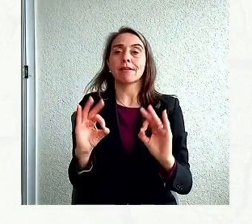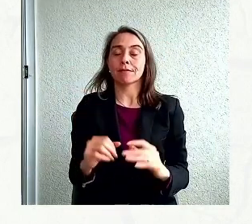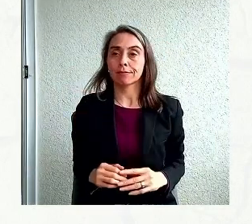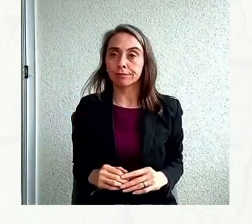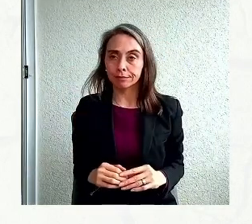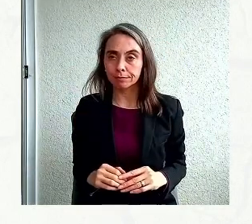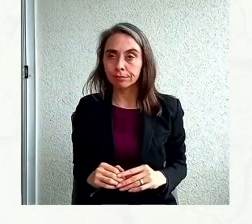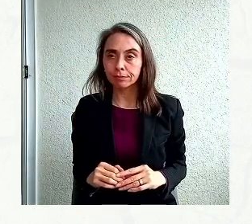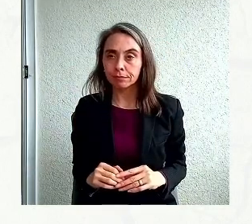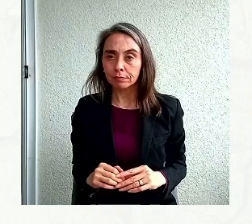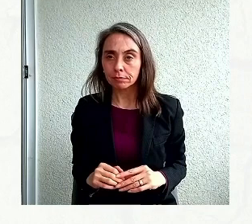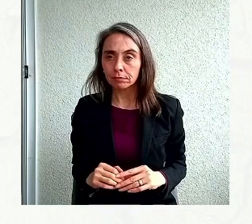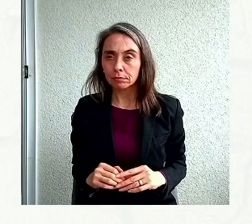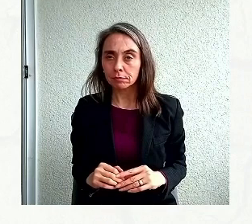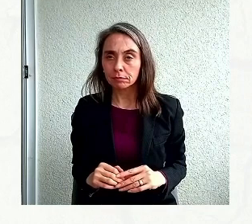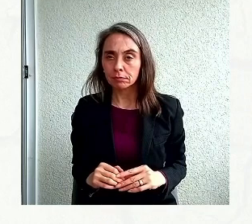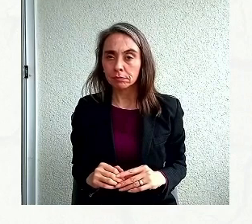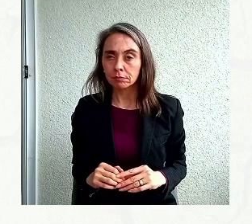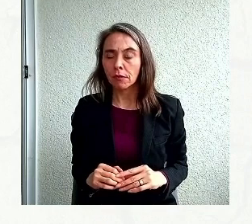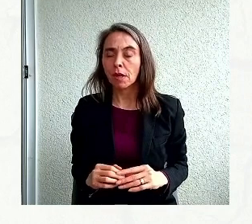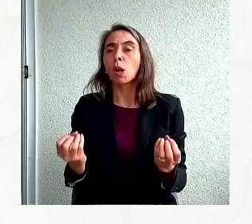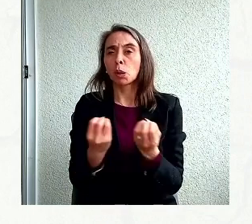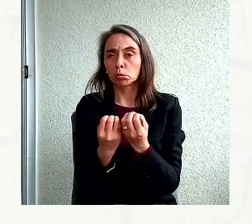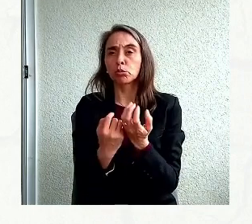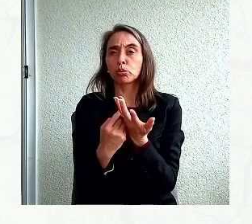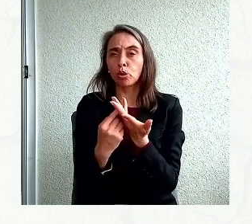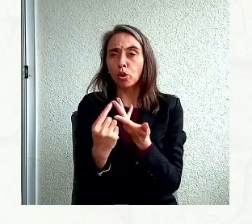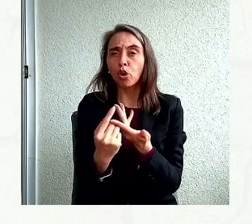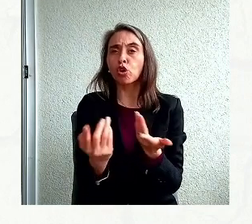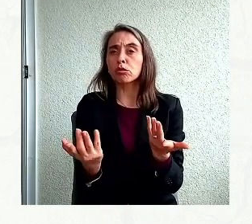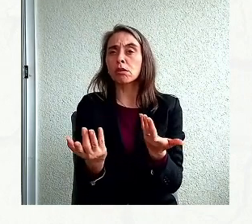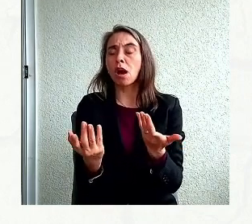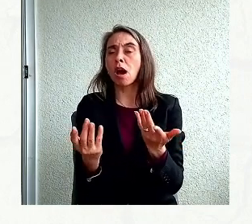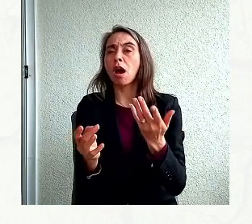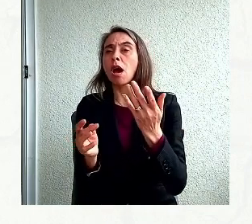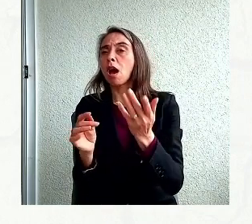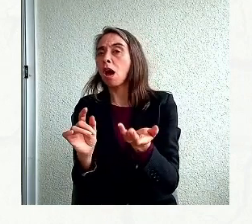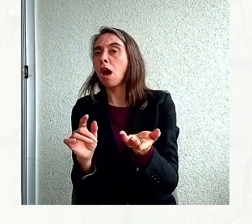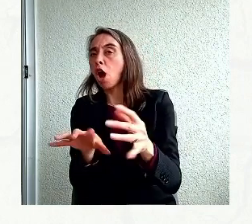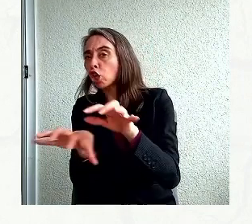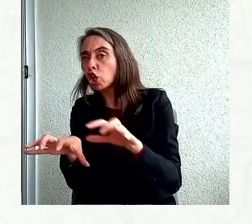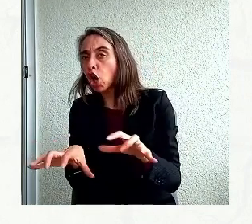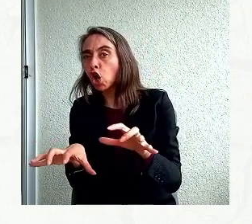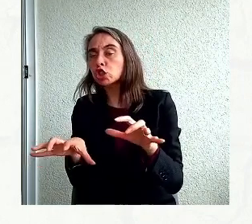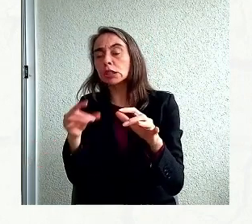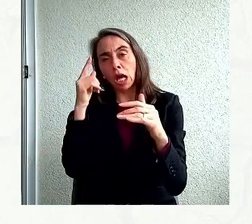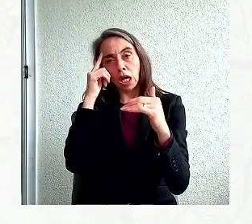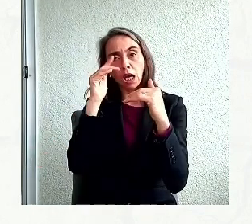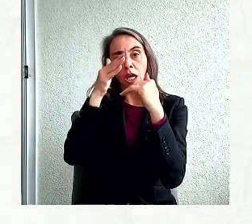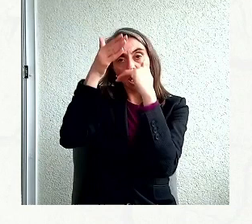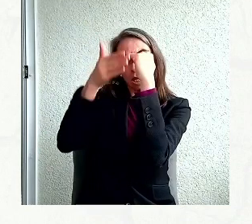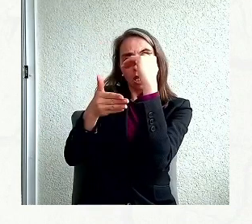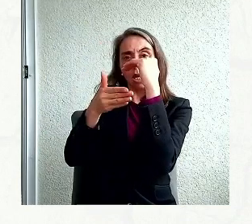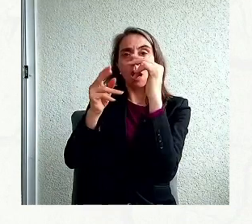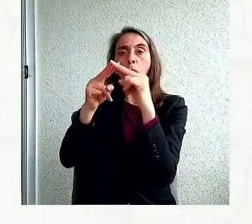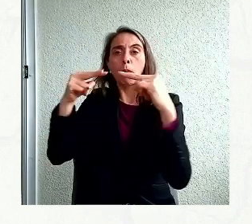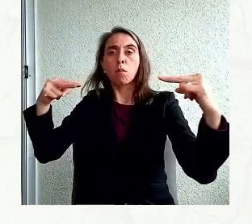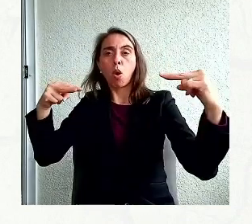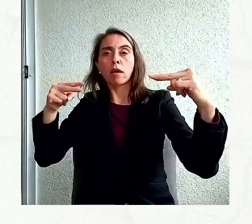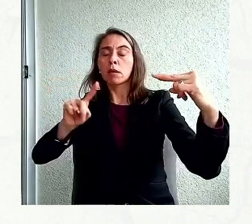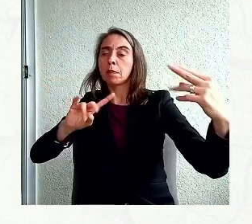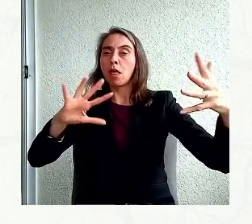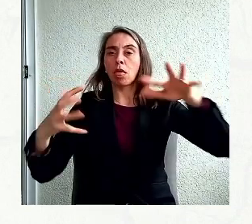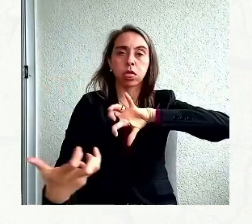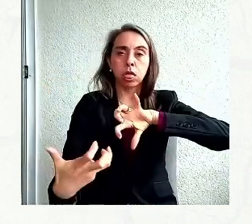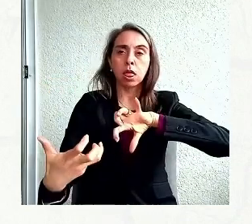Pero hay tantas otras estructuras que pueden ser como proteger nuestros puentes, nuestros caminos de